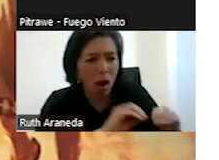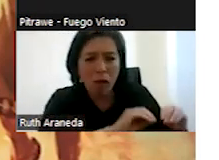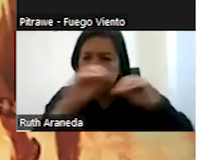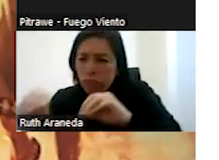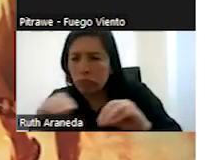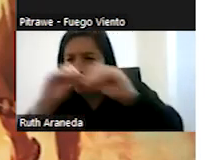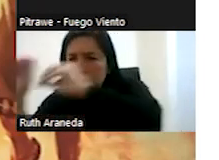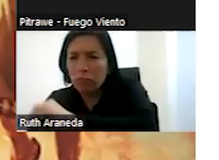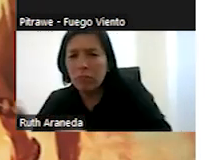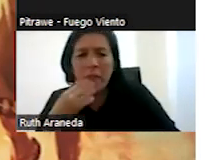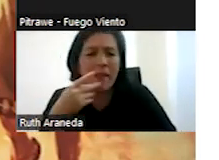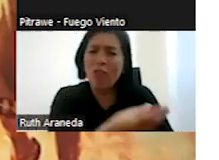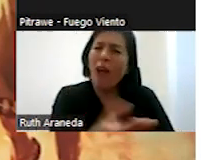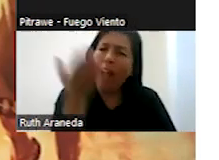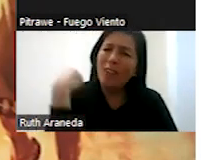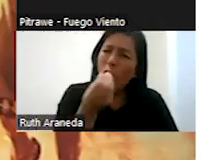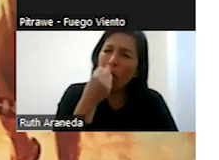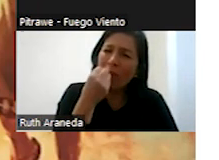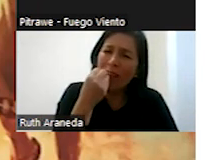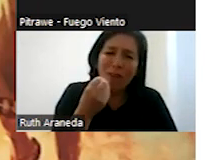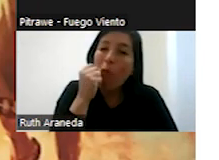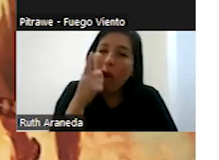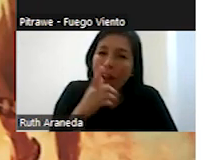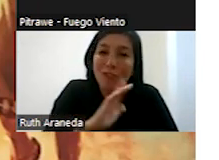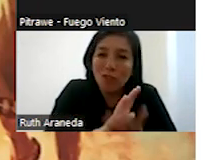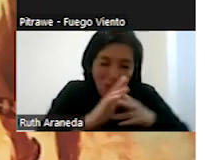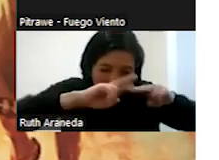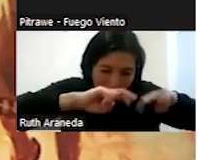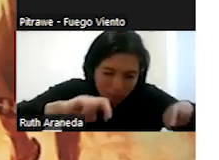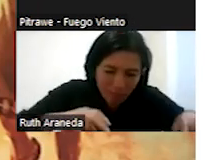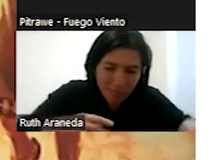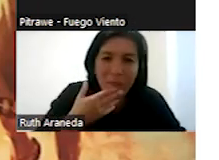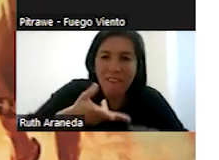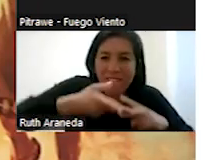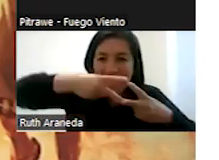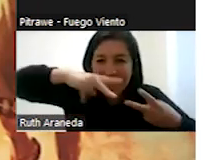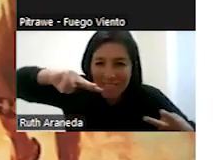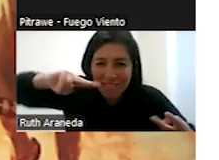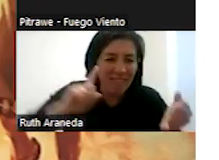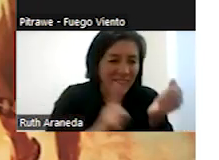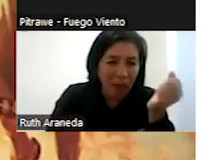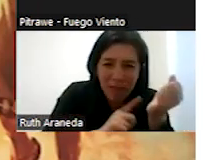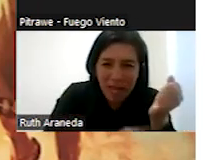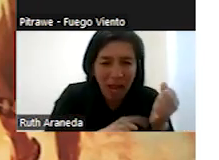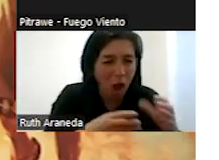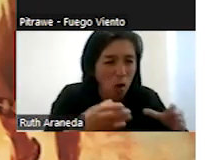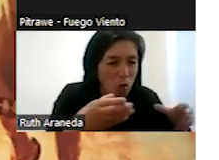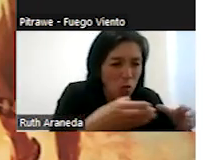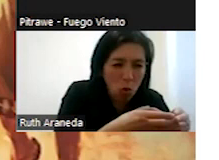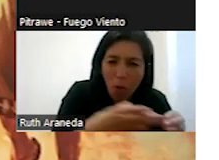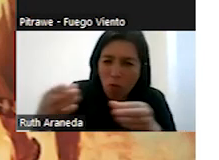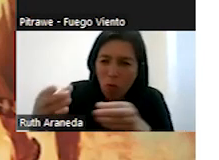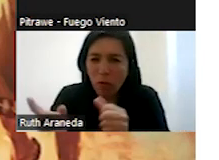acerca de la dieta que consumían, acerca de variaciones genéticas igual entre distintos grupos.